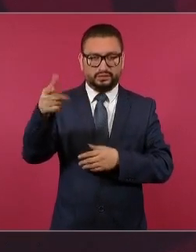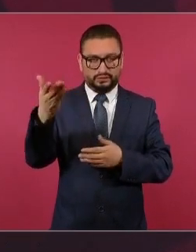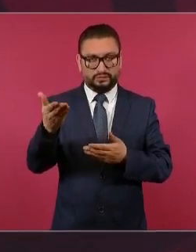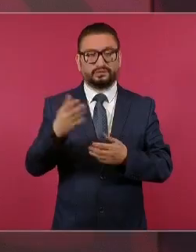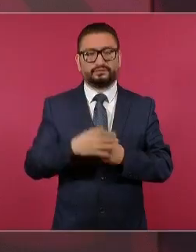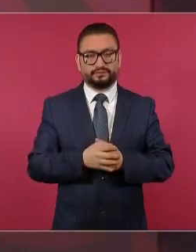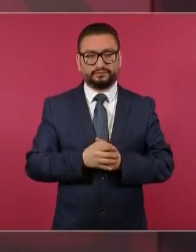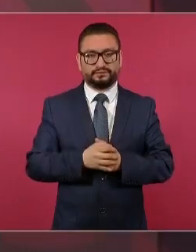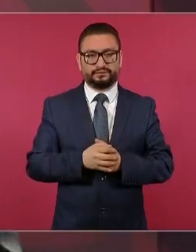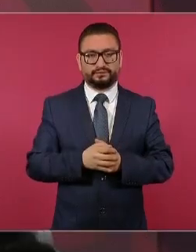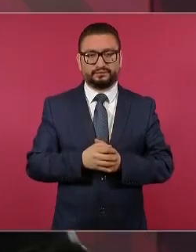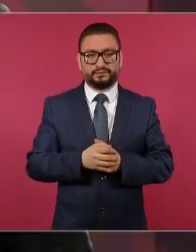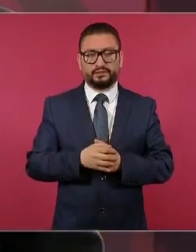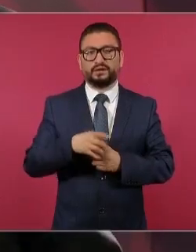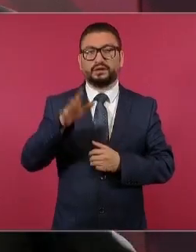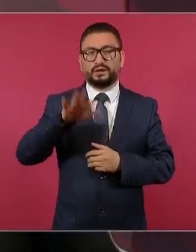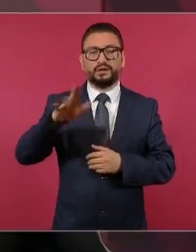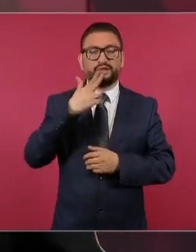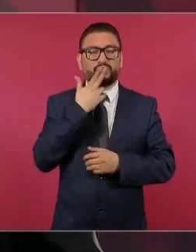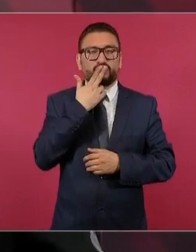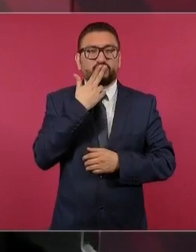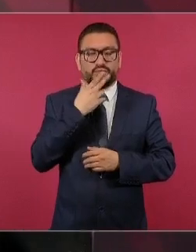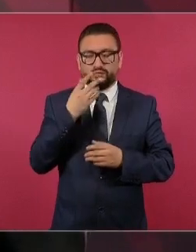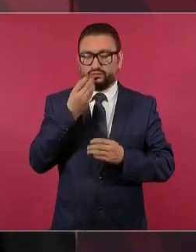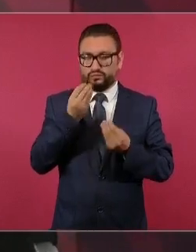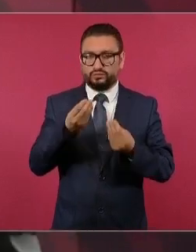Y lo estimaba tanto,